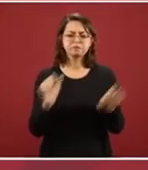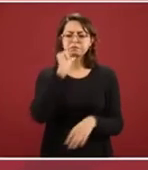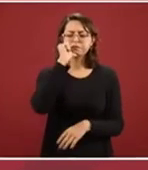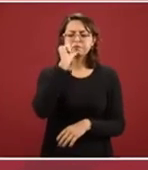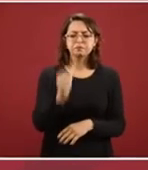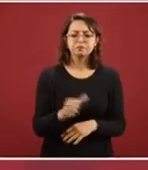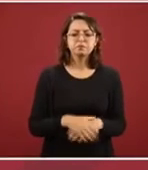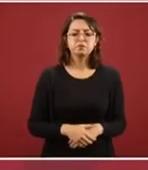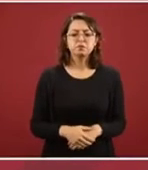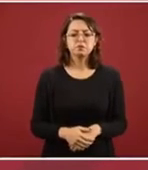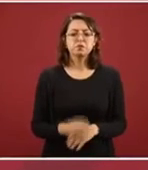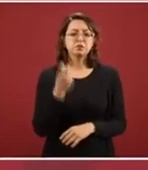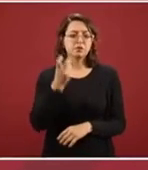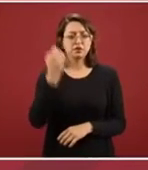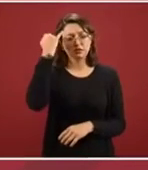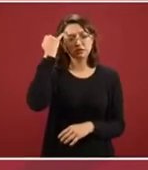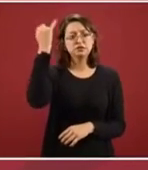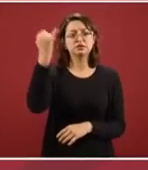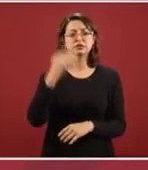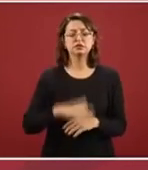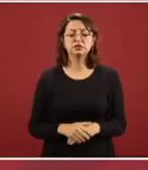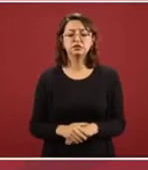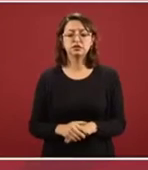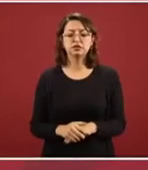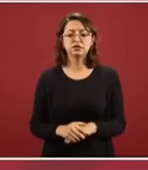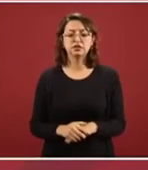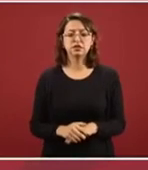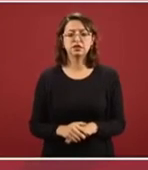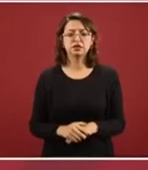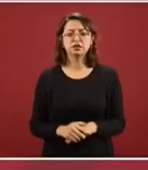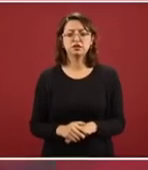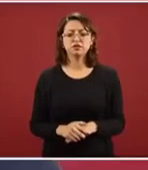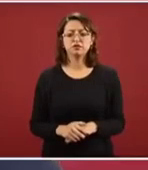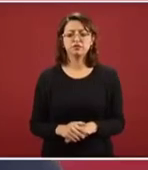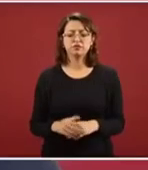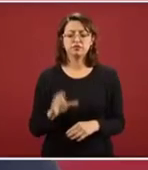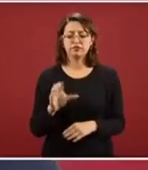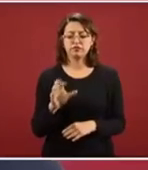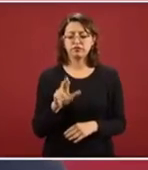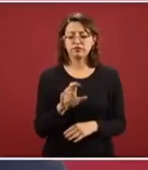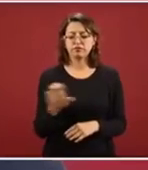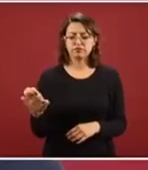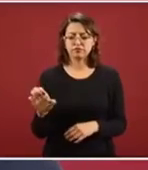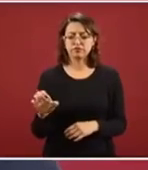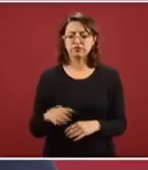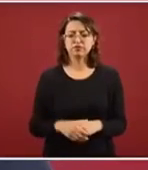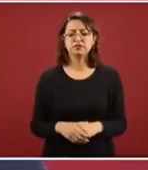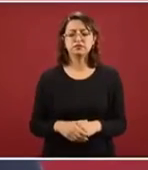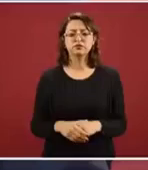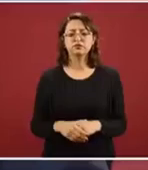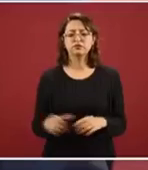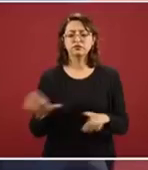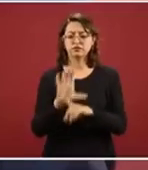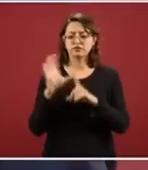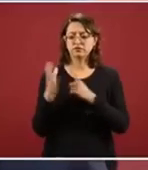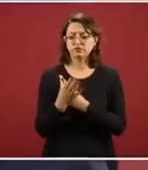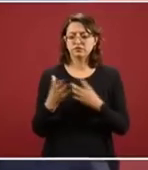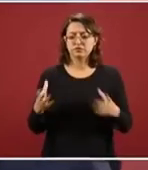Para eso se creó la CRE, la comisión.